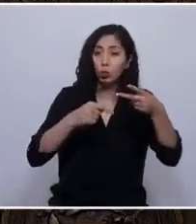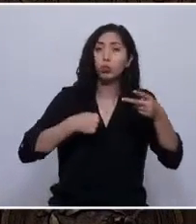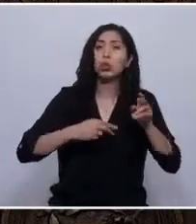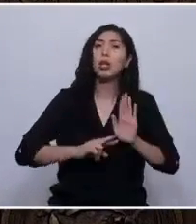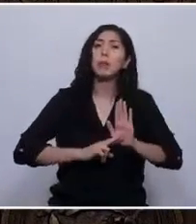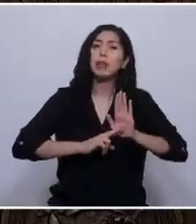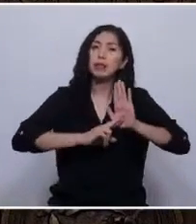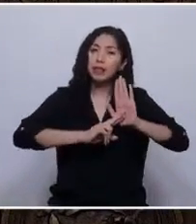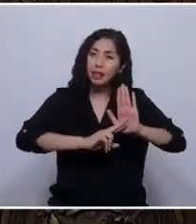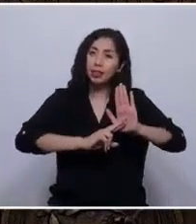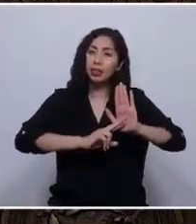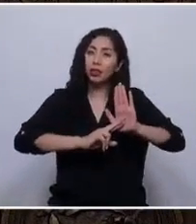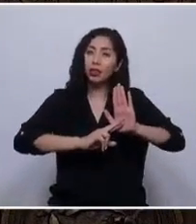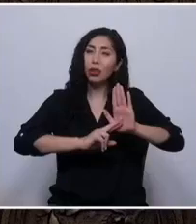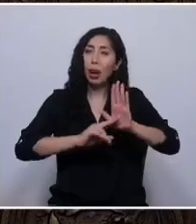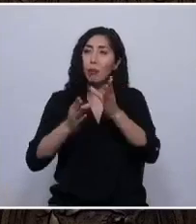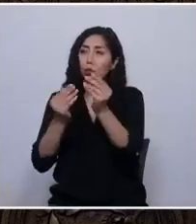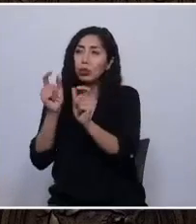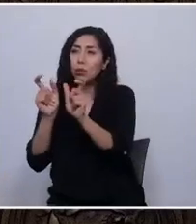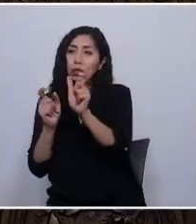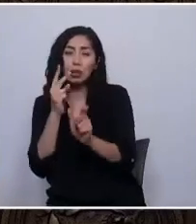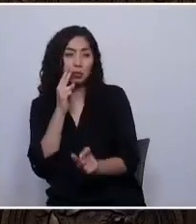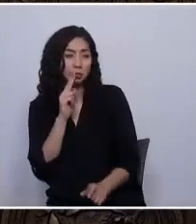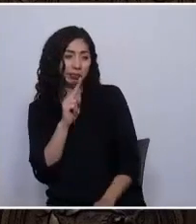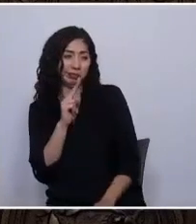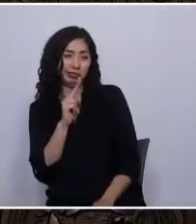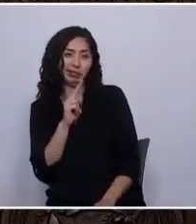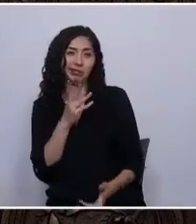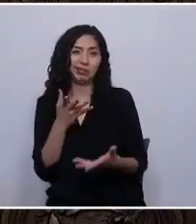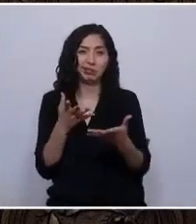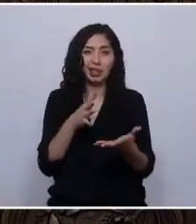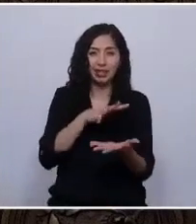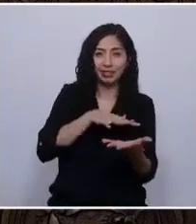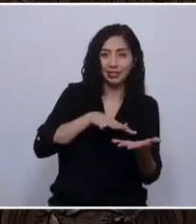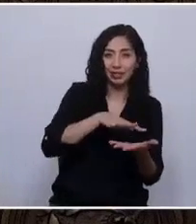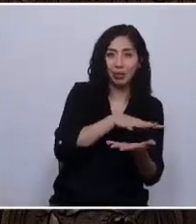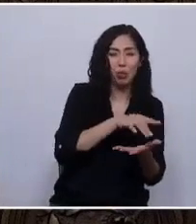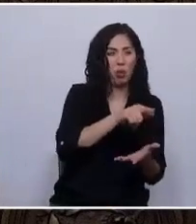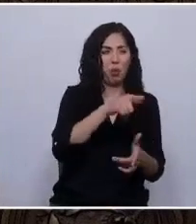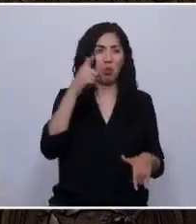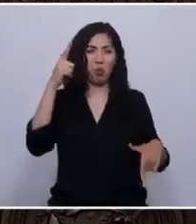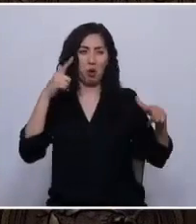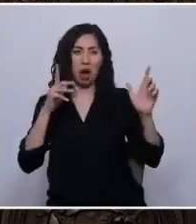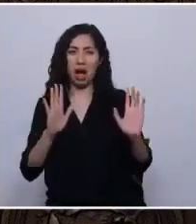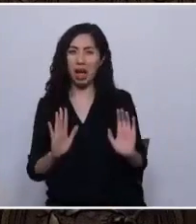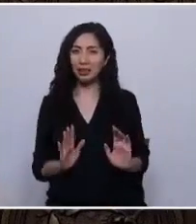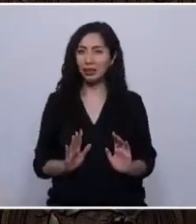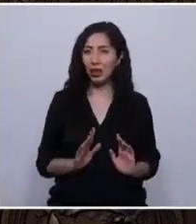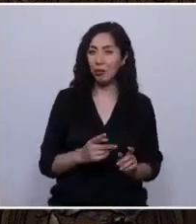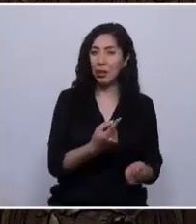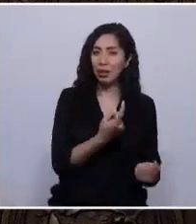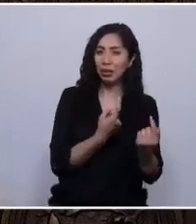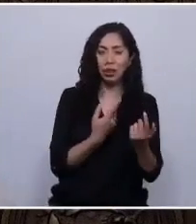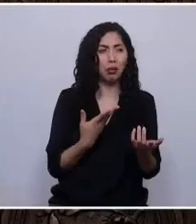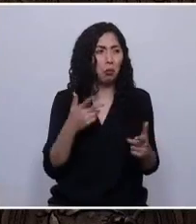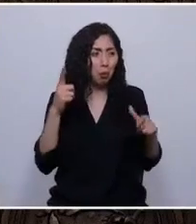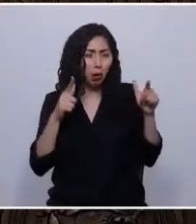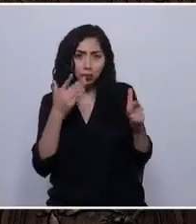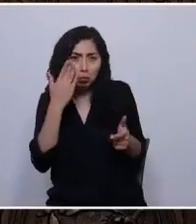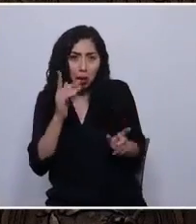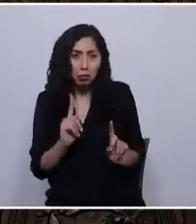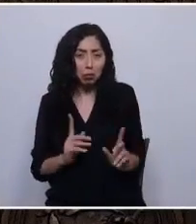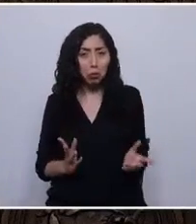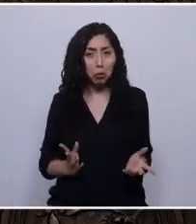de Chile a la que muchos miran con recelo. Hay algunos que dicen qué guaso que es para sus cosas, como si fuese algo malo. Para